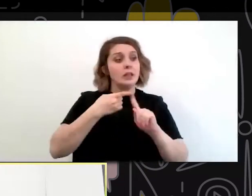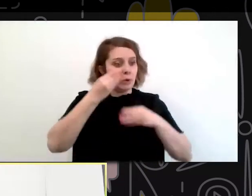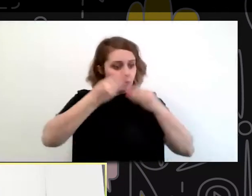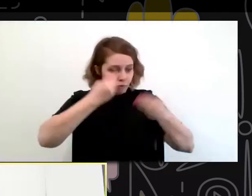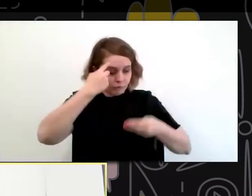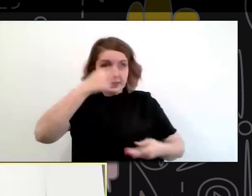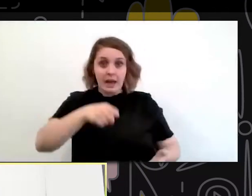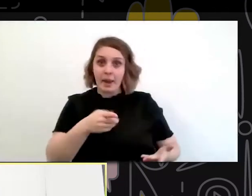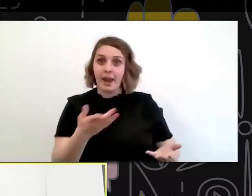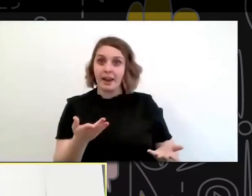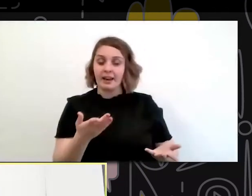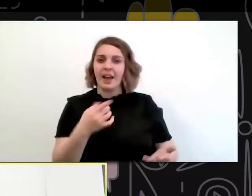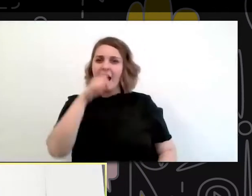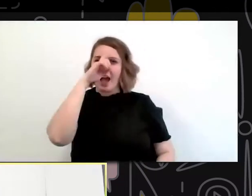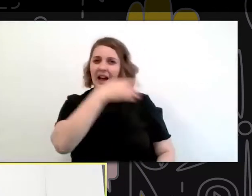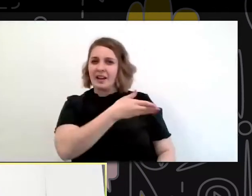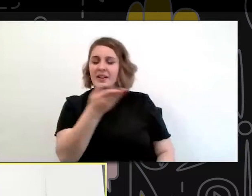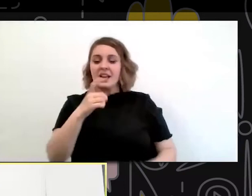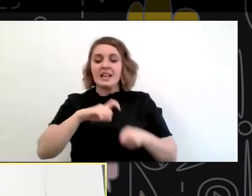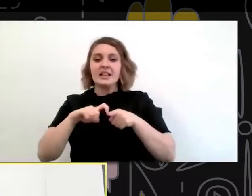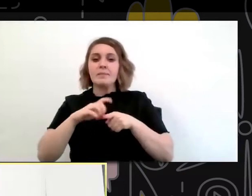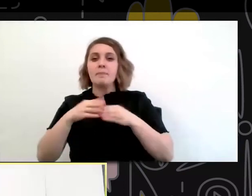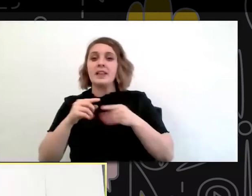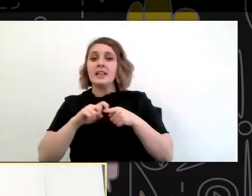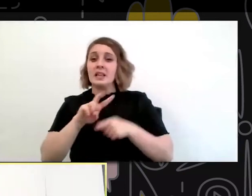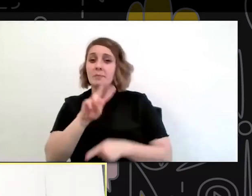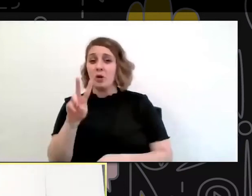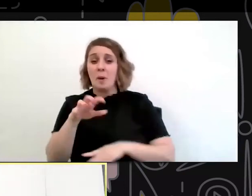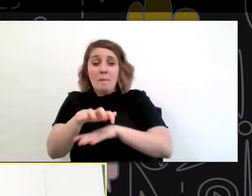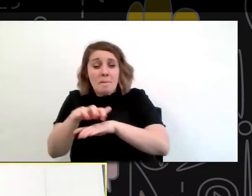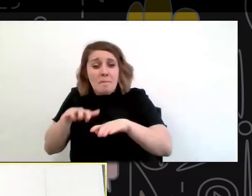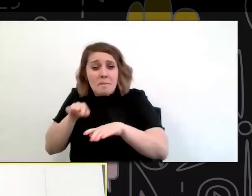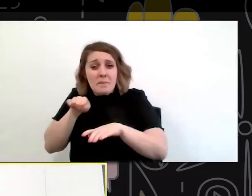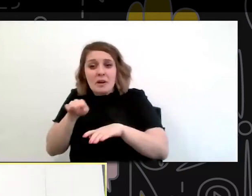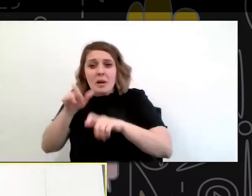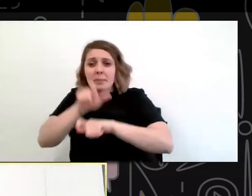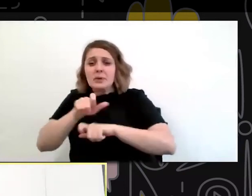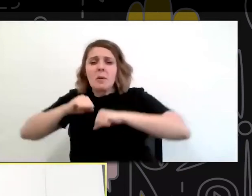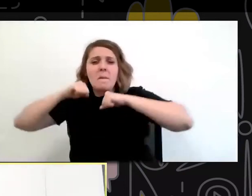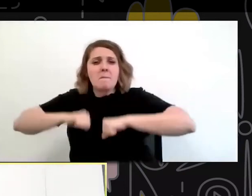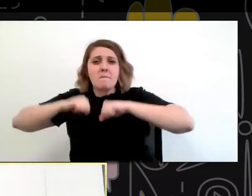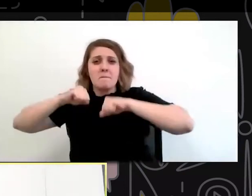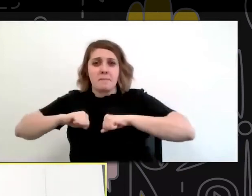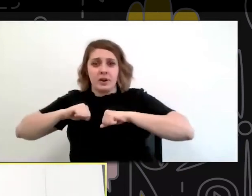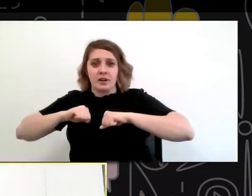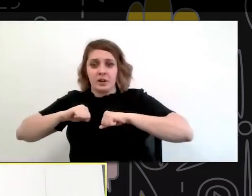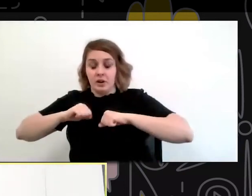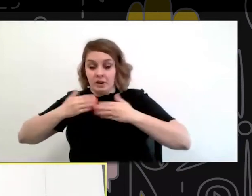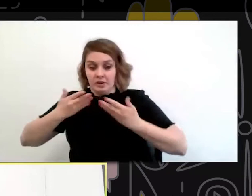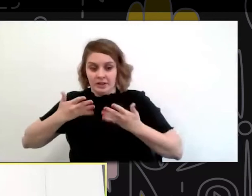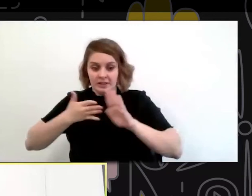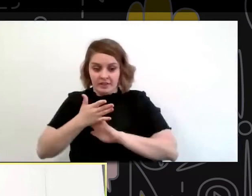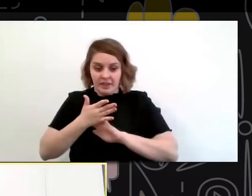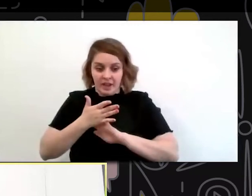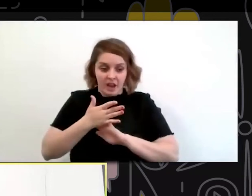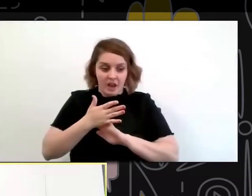que recordar que los pacientes tipo 2, en su gran inmensa mayoría, son personas mayores y no saben utilizar un